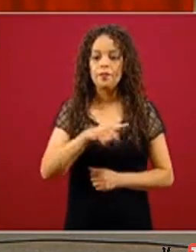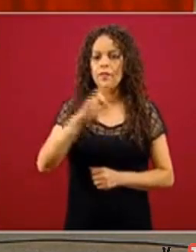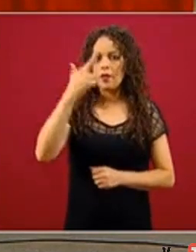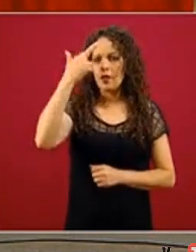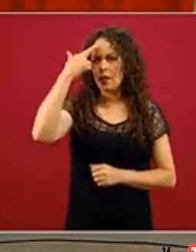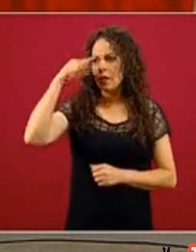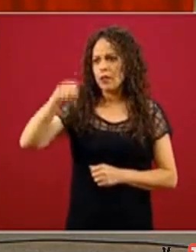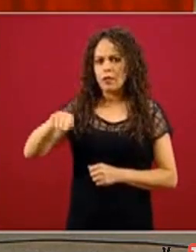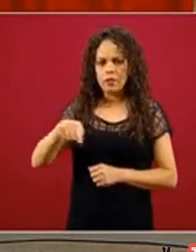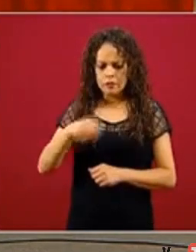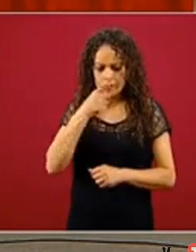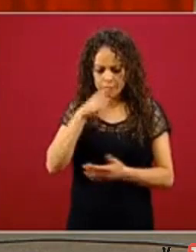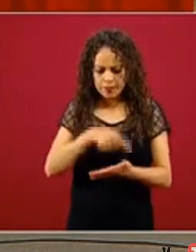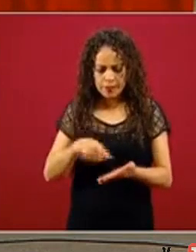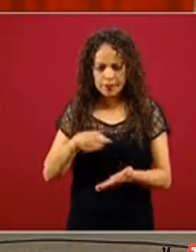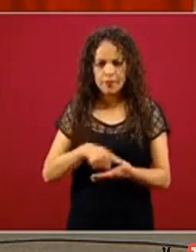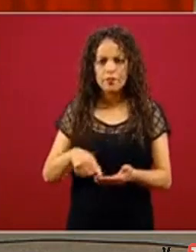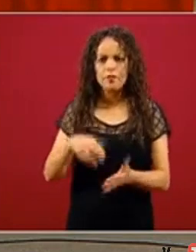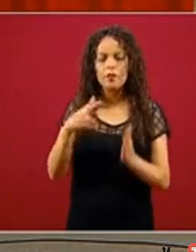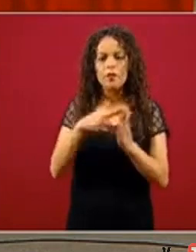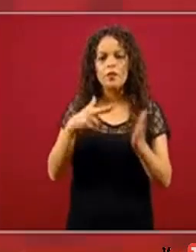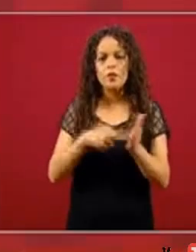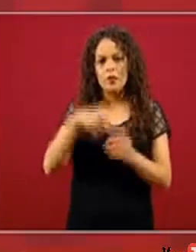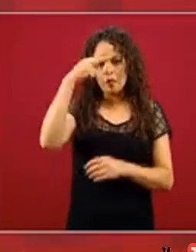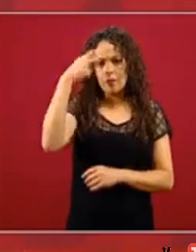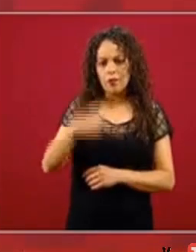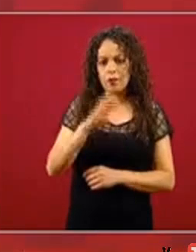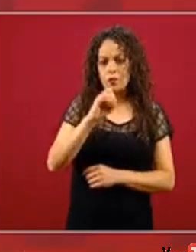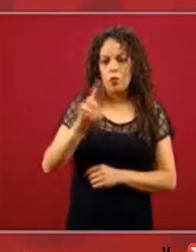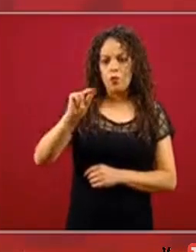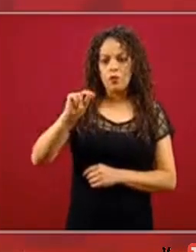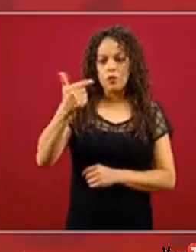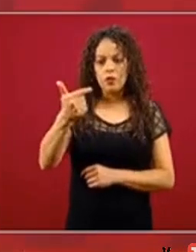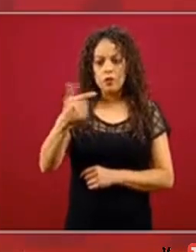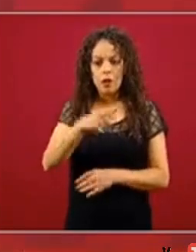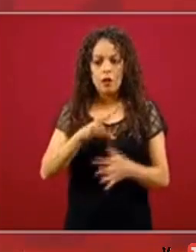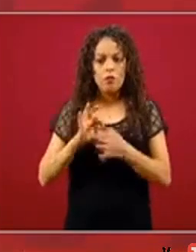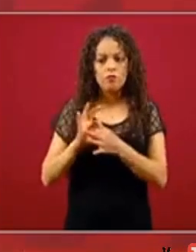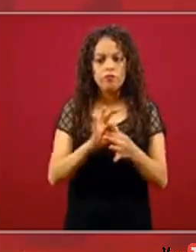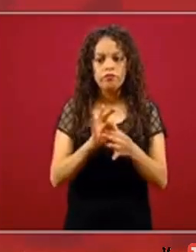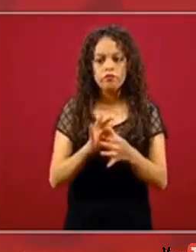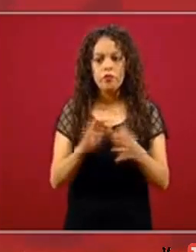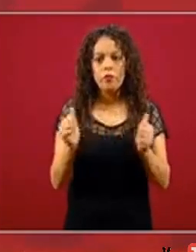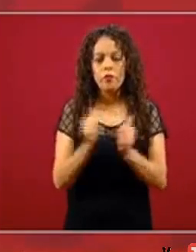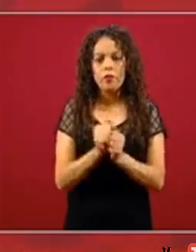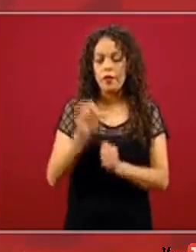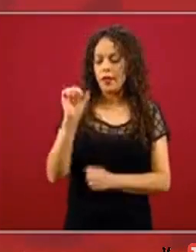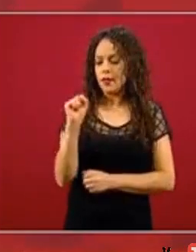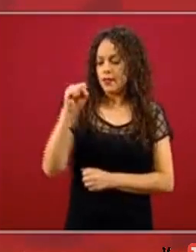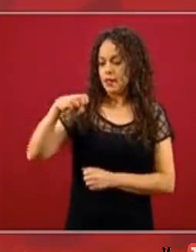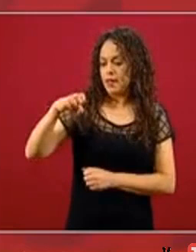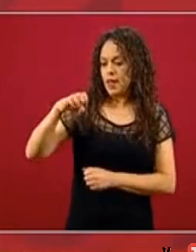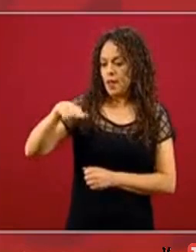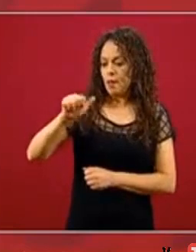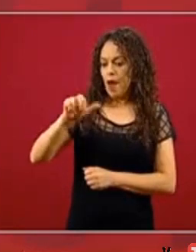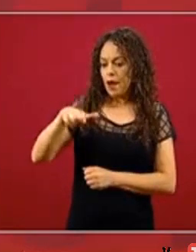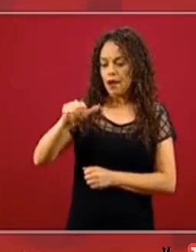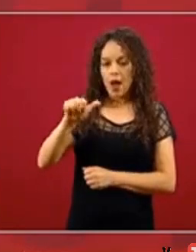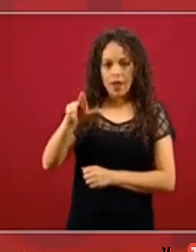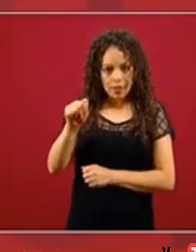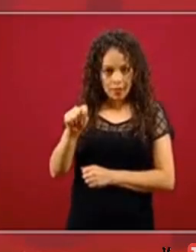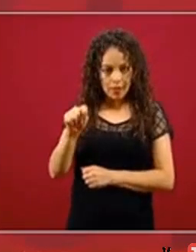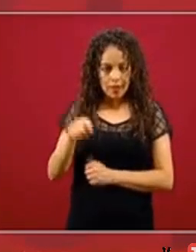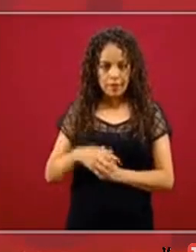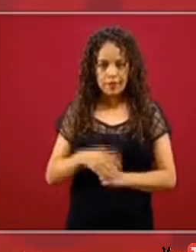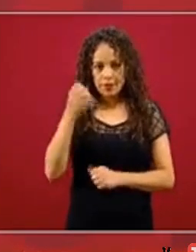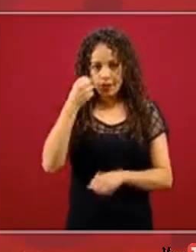norma oficial mexicana 087, que es una norma conjunta con Semarnat, la Secretaría de Medio Ambiente,